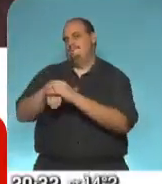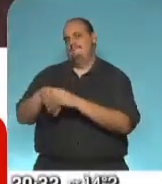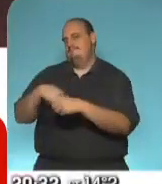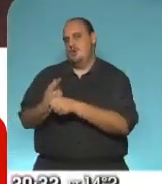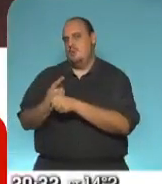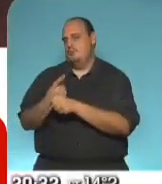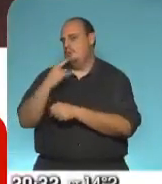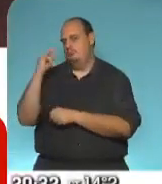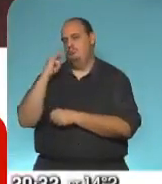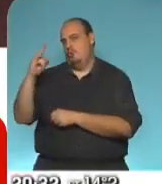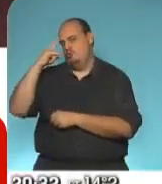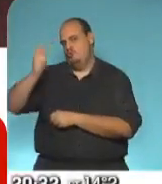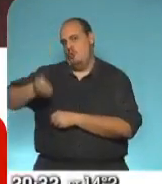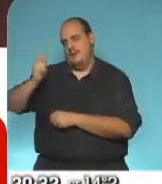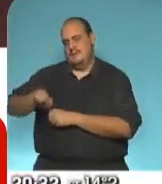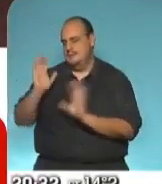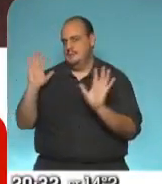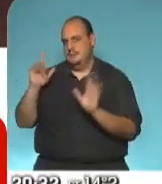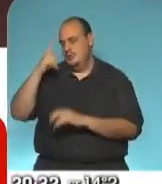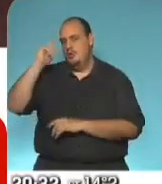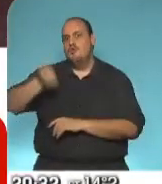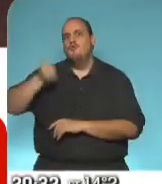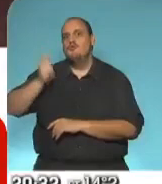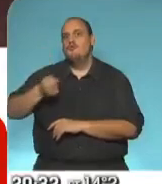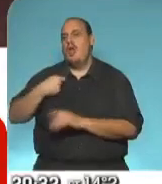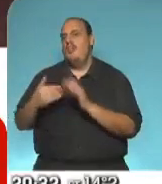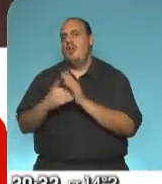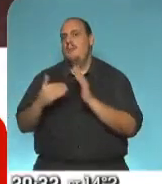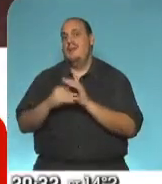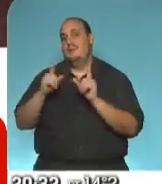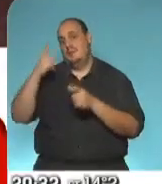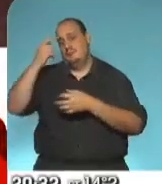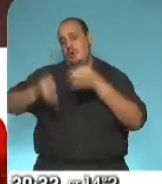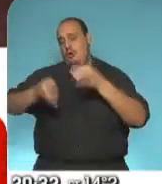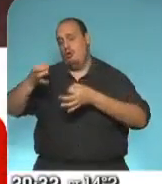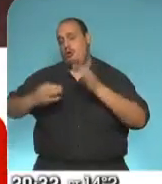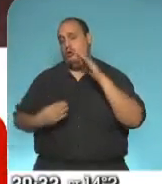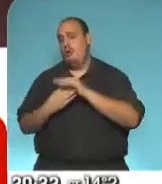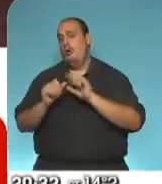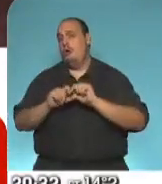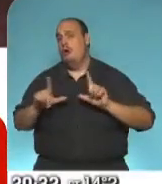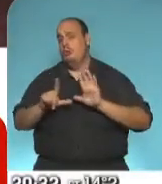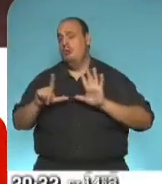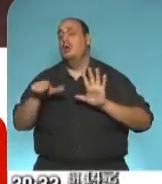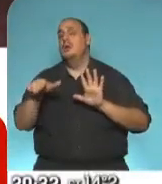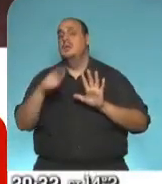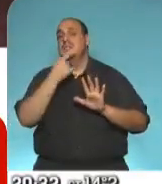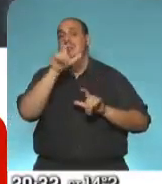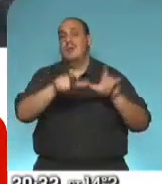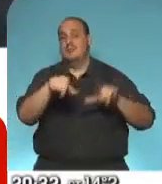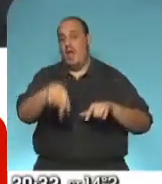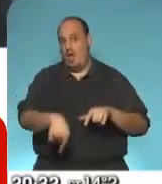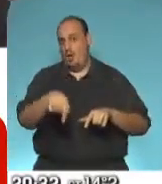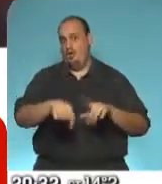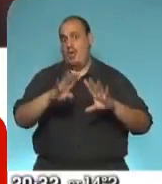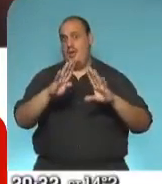decir, esa es una decisión del juez. Serán los jueces, a partir de los parámetros que fije la Corte, si los internos que han accedido a prisión domiciliaria